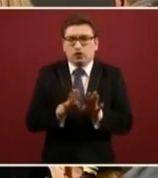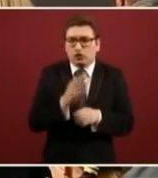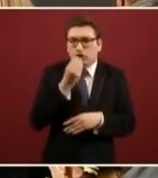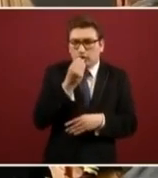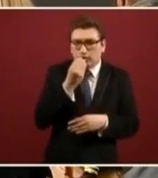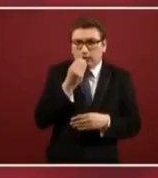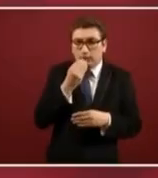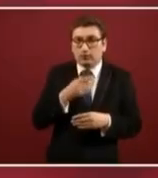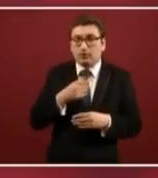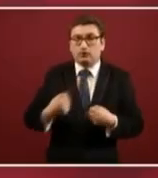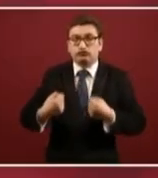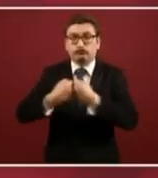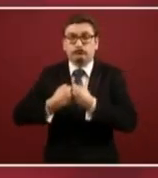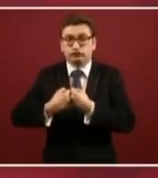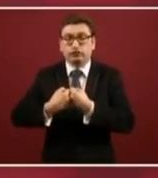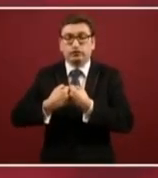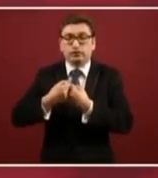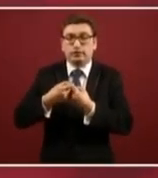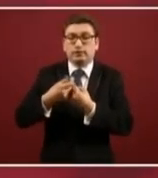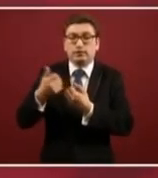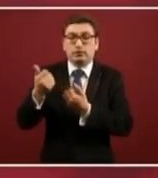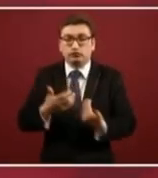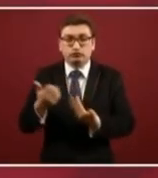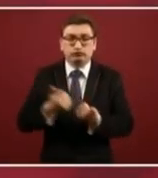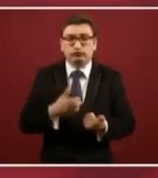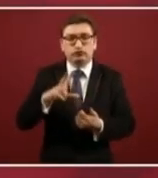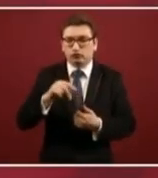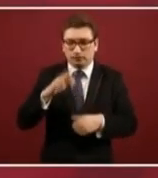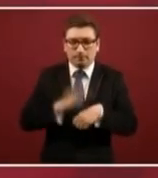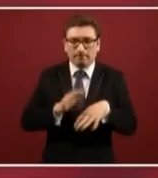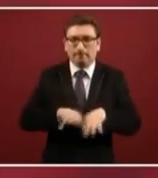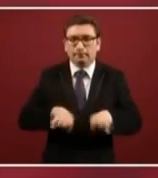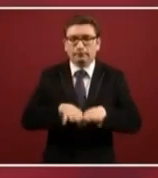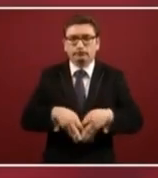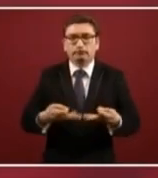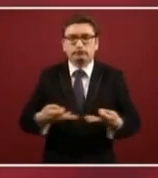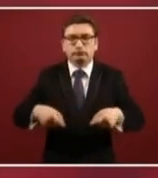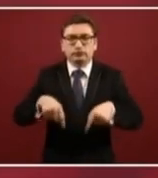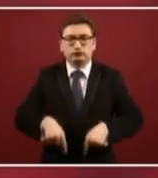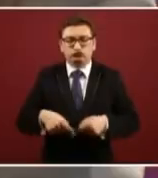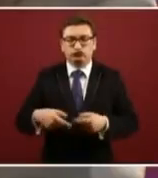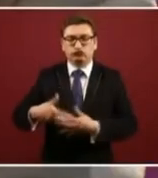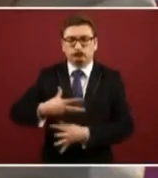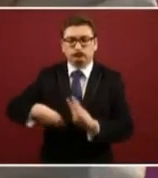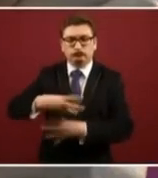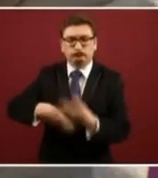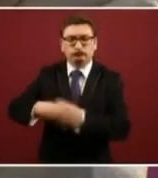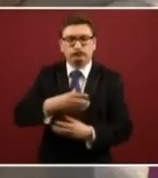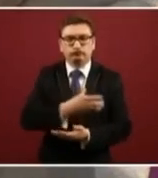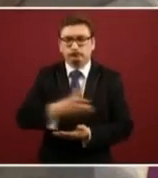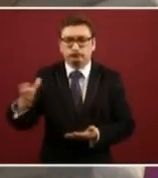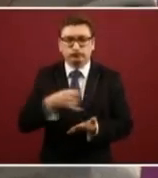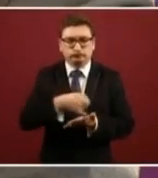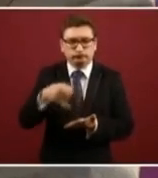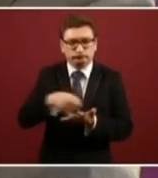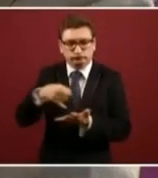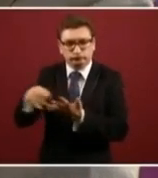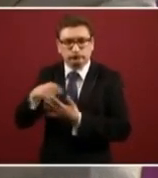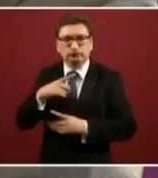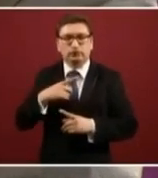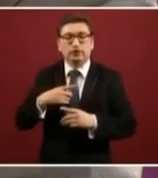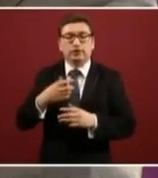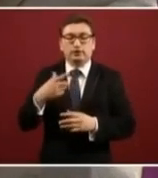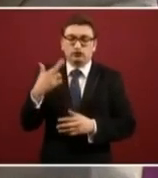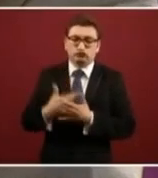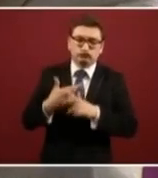de la frontera agrícola. Tenemos que incrementar la producción en la tierra y en los recursos que hoy día están destinados para tal fin. De modo